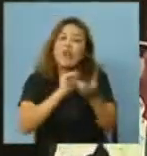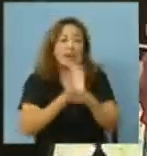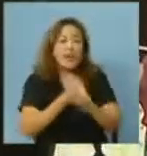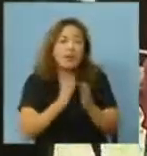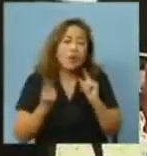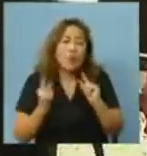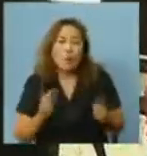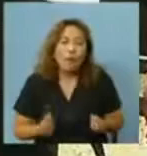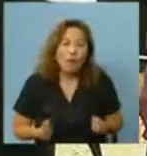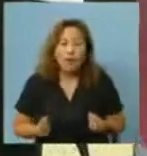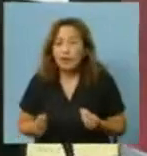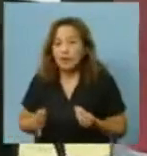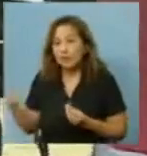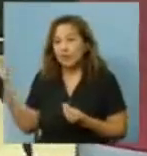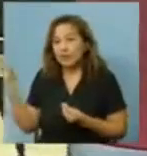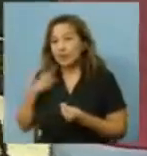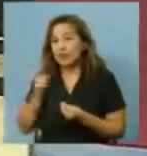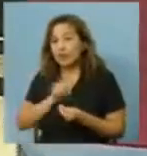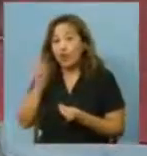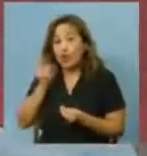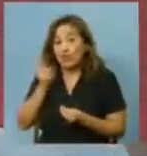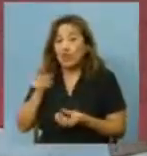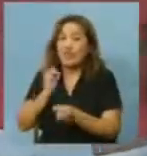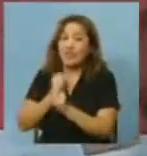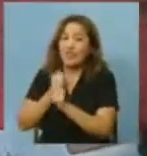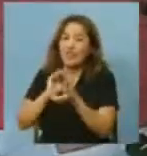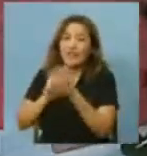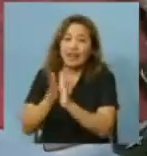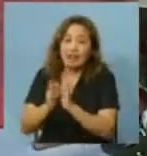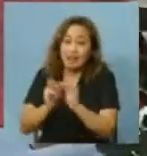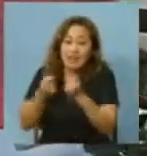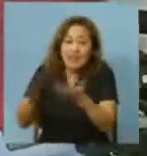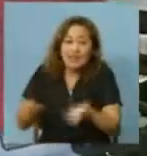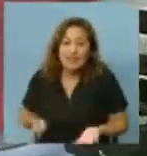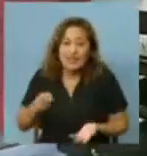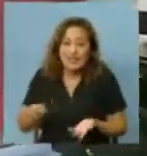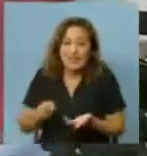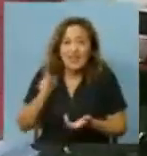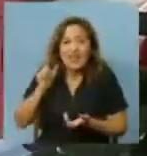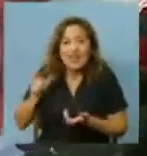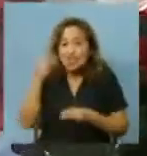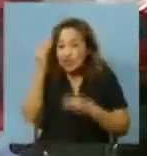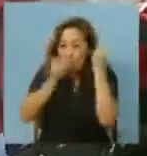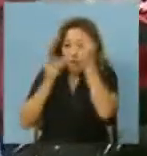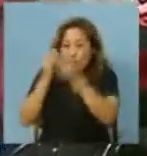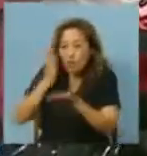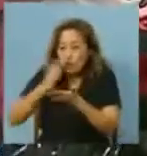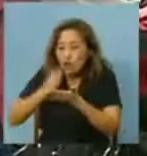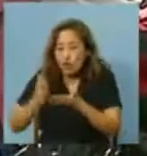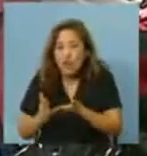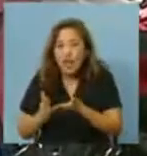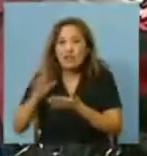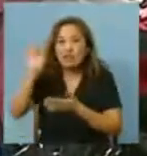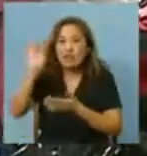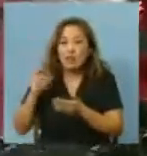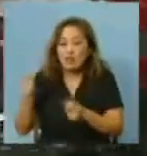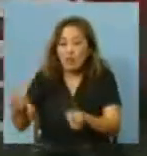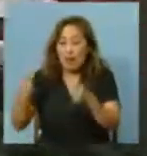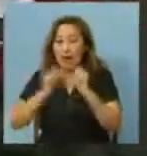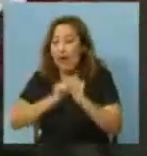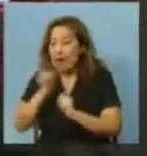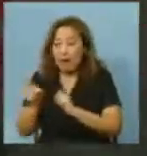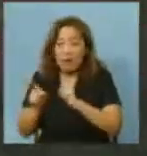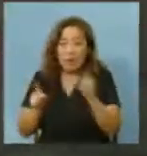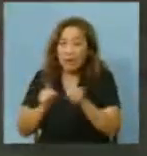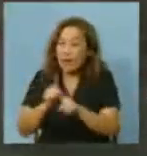corazón, digamos? Sí, todo esto es ad honorem y sobre todo para ellos mismos, ¿no? Son ellos los que se preocupan por cocinarse, no solamente para uno mismo, sino que